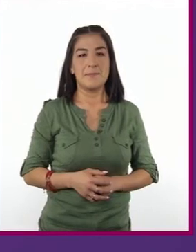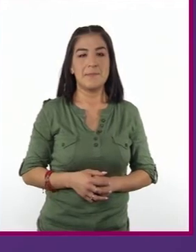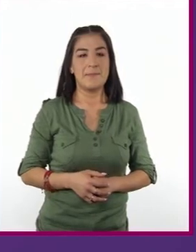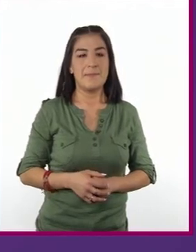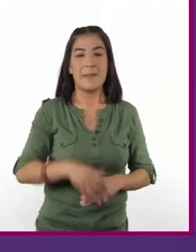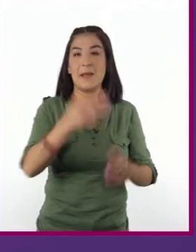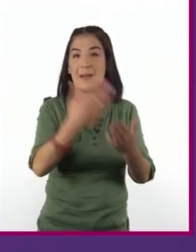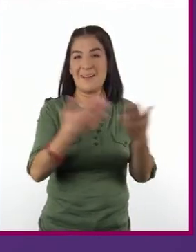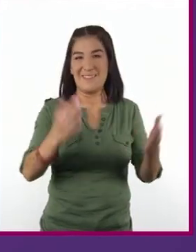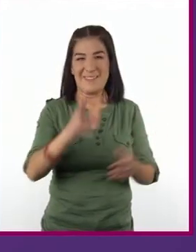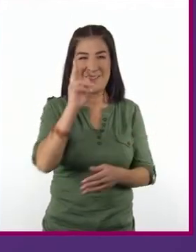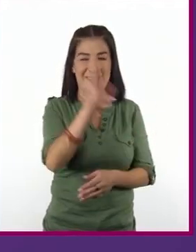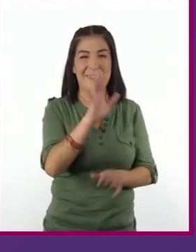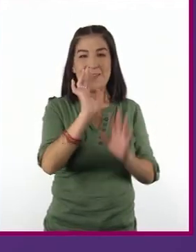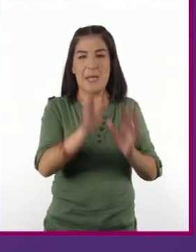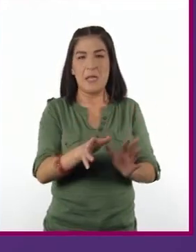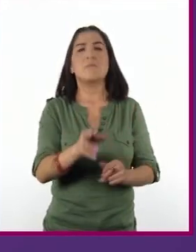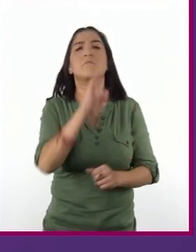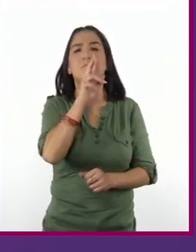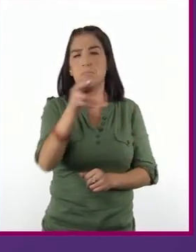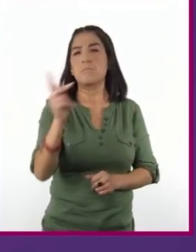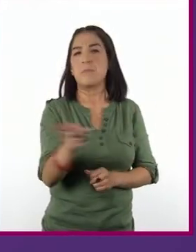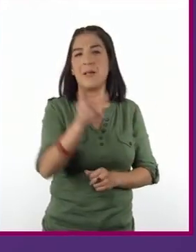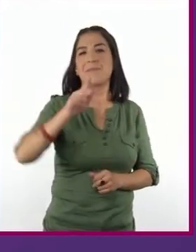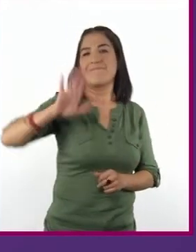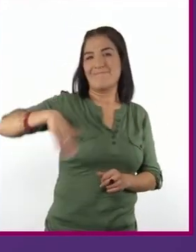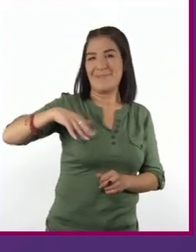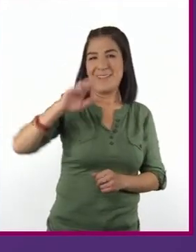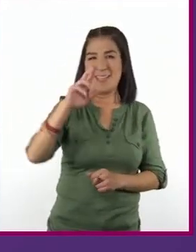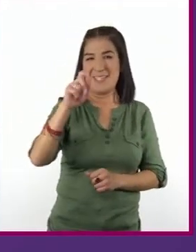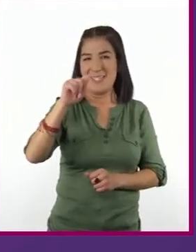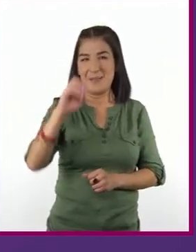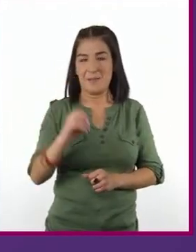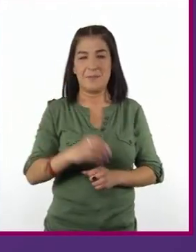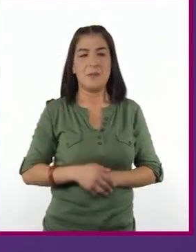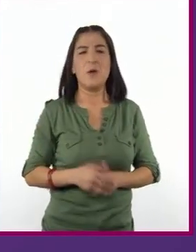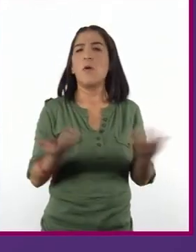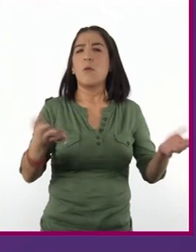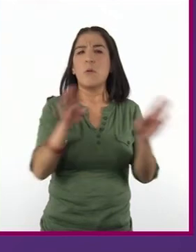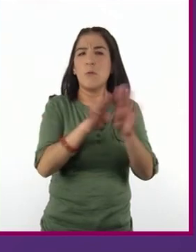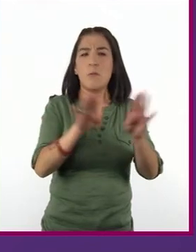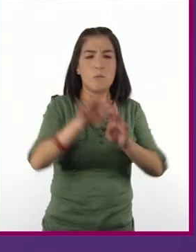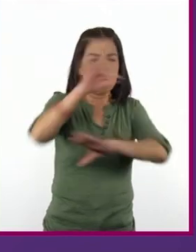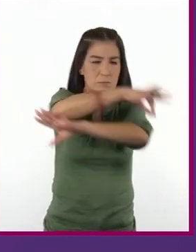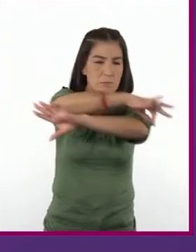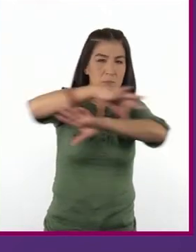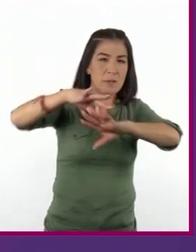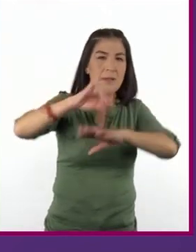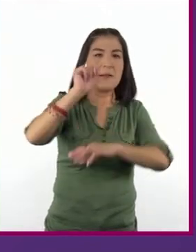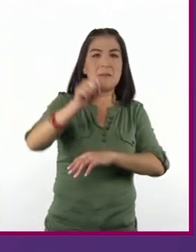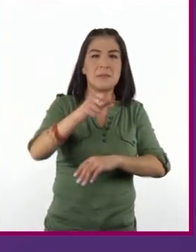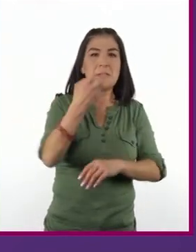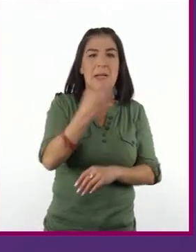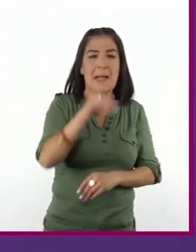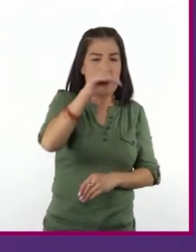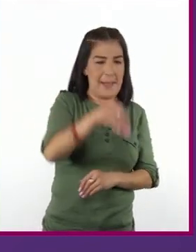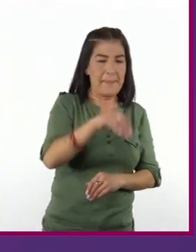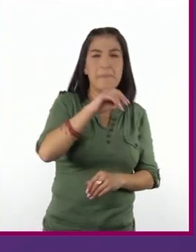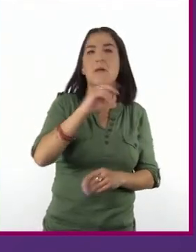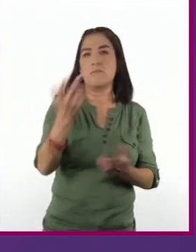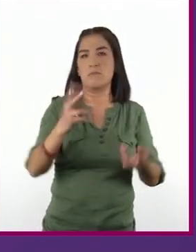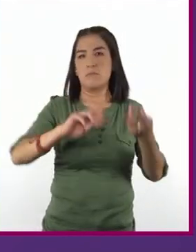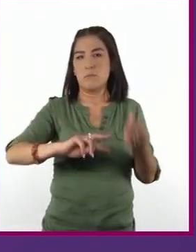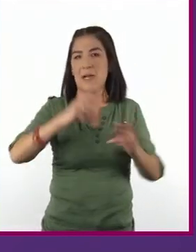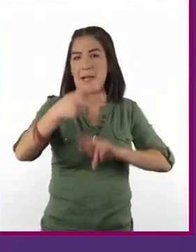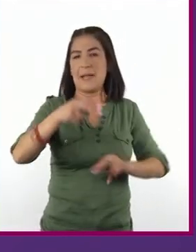Ahora que tenemos las gráficas, podemos contestar las preguntas del reto anterior. ¿Cómo será la gráfica si ahora m es negativa?